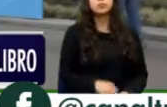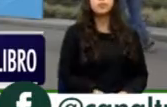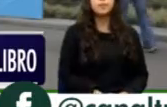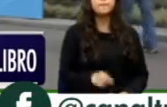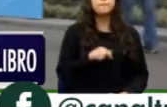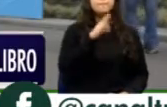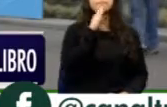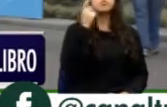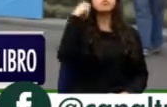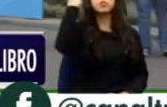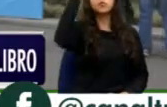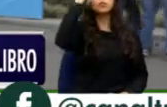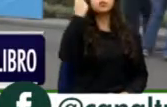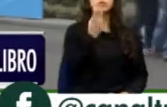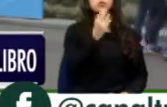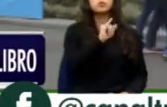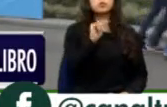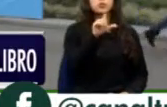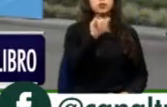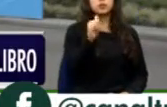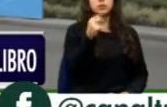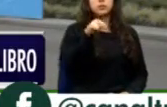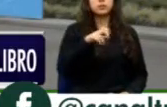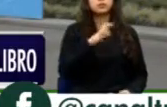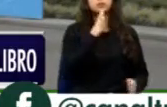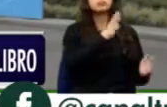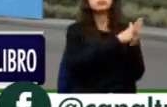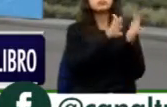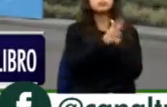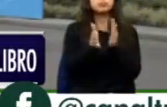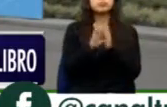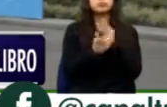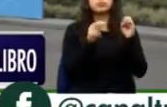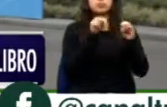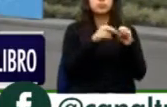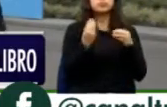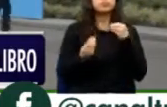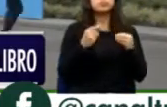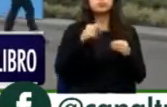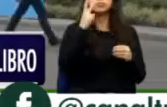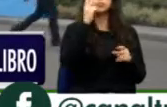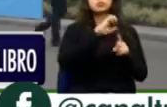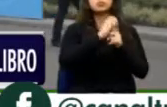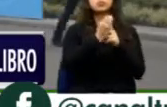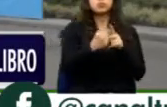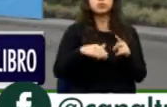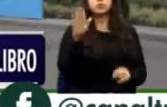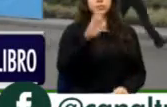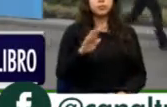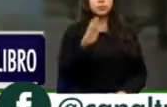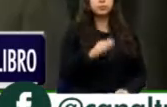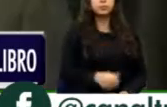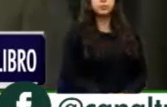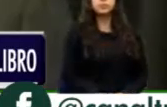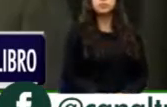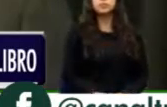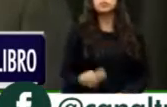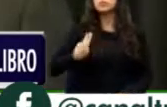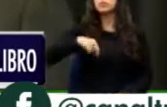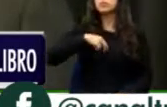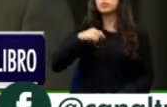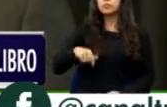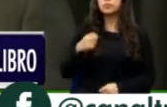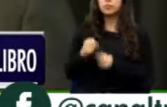gobernador William Villamizar le contó a Oriente Noticias qué se está haciendo en materia de cultura en el departamento. Vamos a trabajar estos